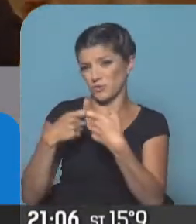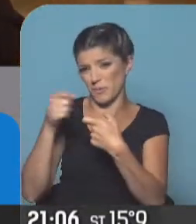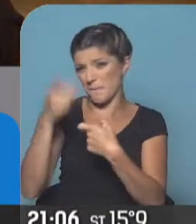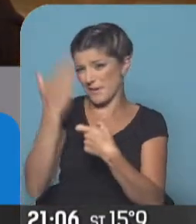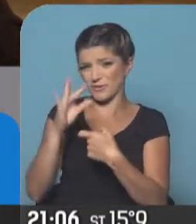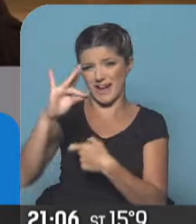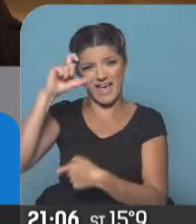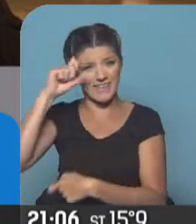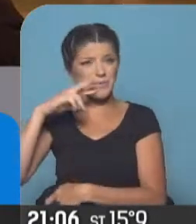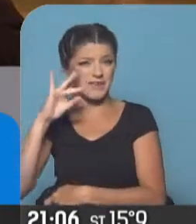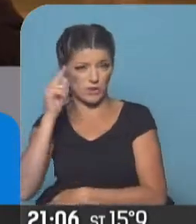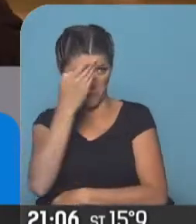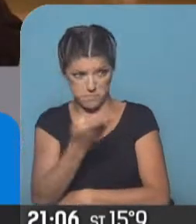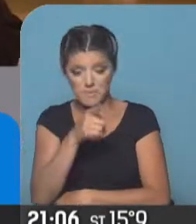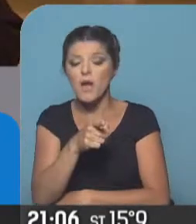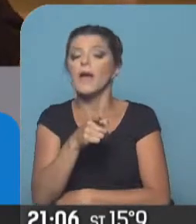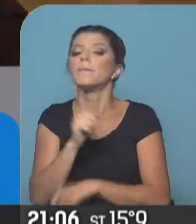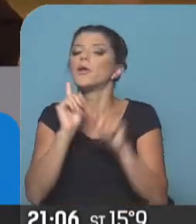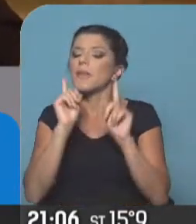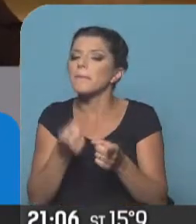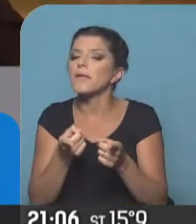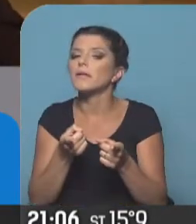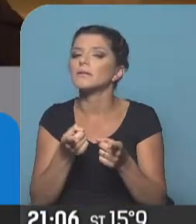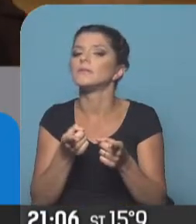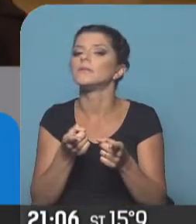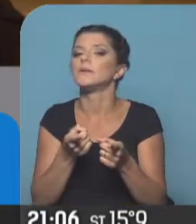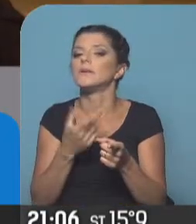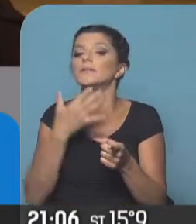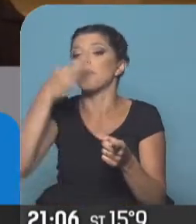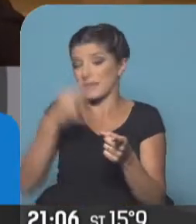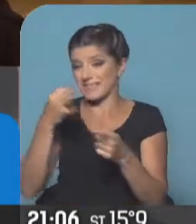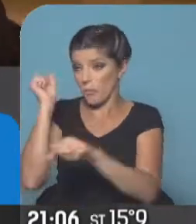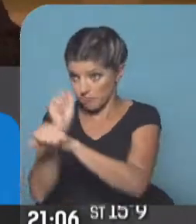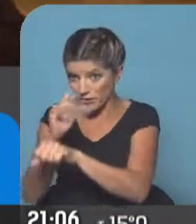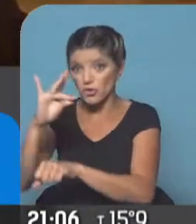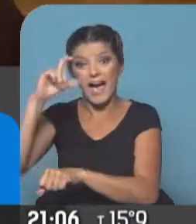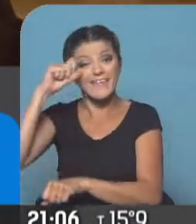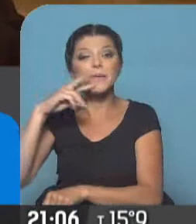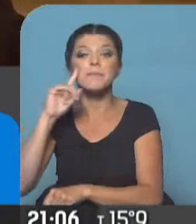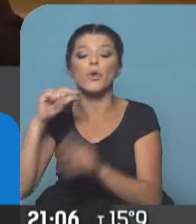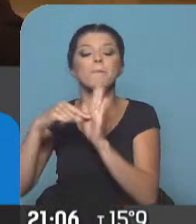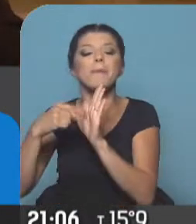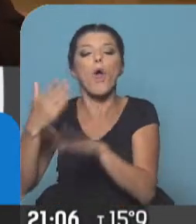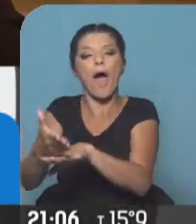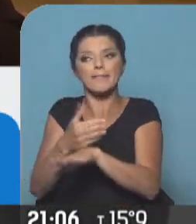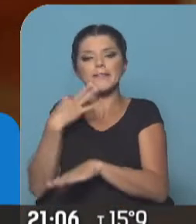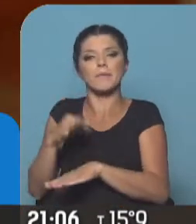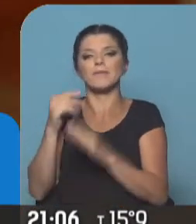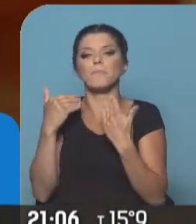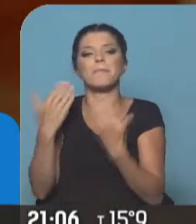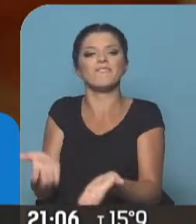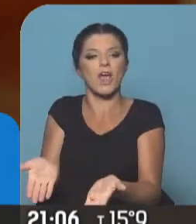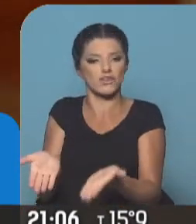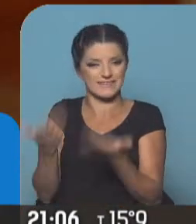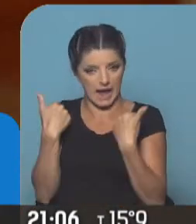también tuvo una orden de detención, pero para eso deberá ser desaforado y también reclamó al Congreso el desafuero